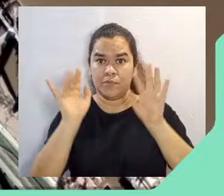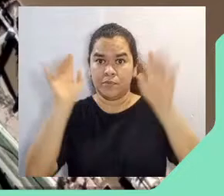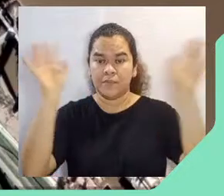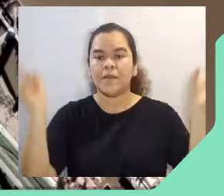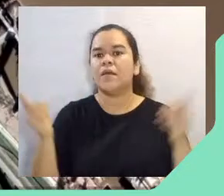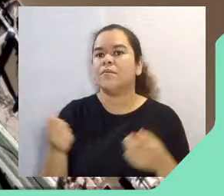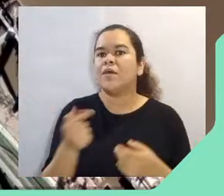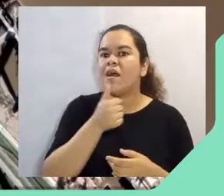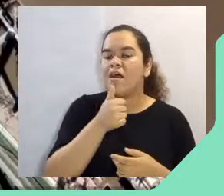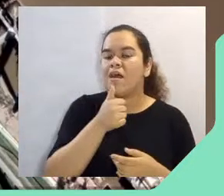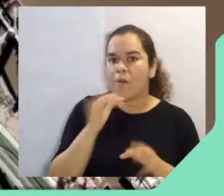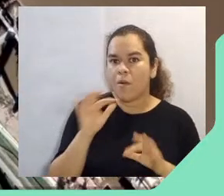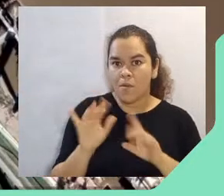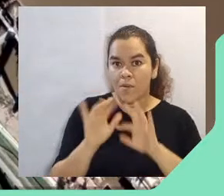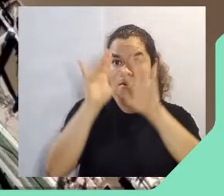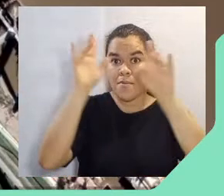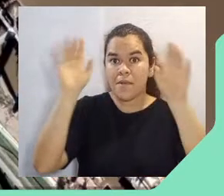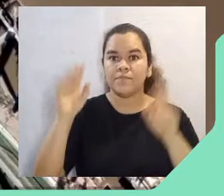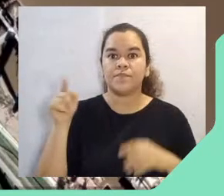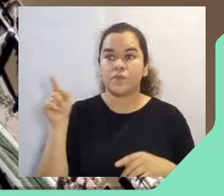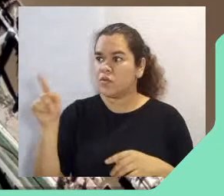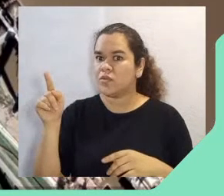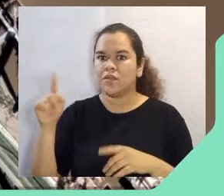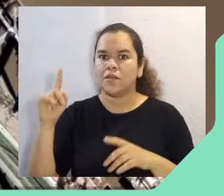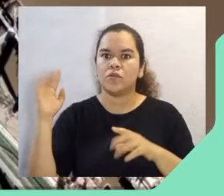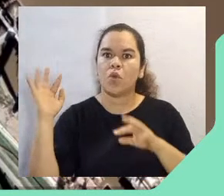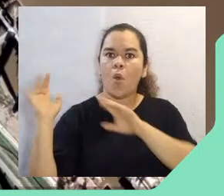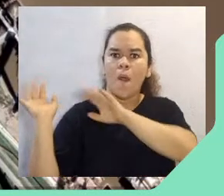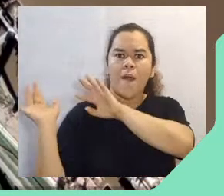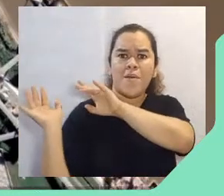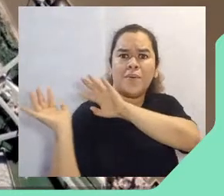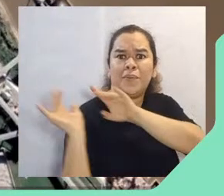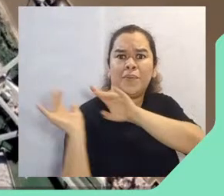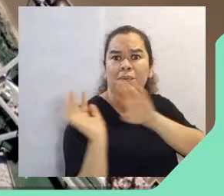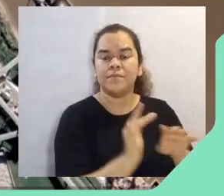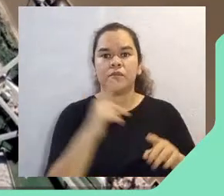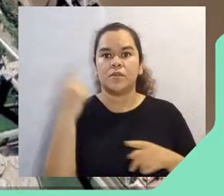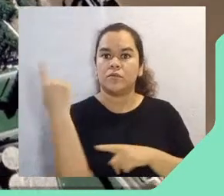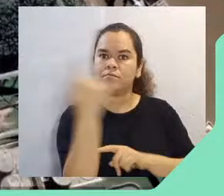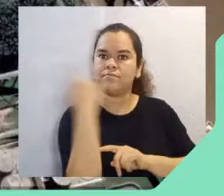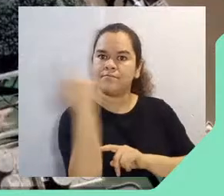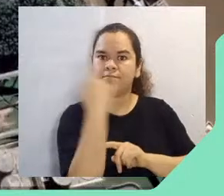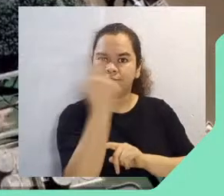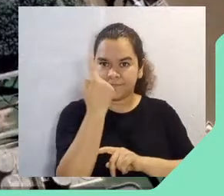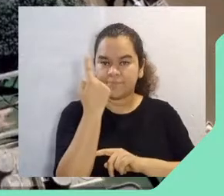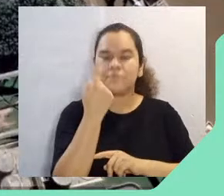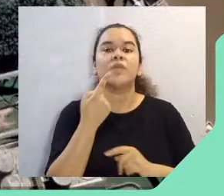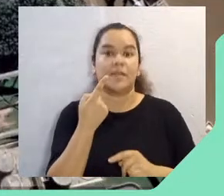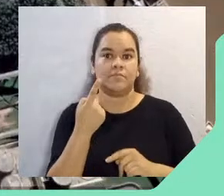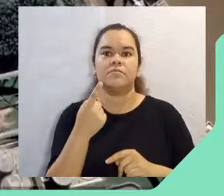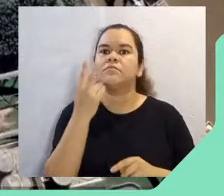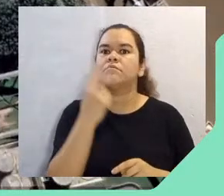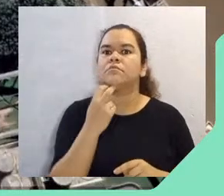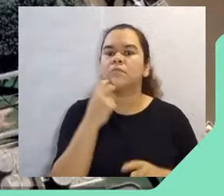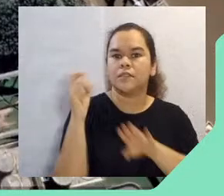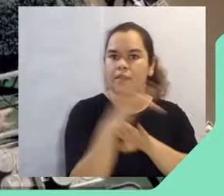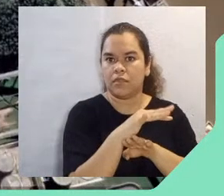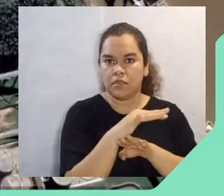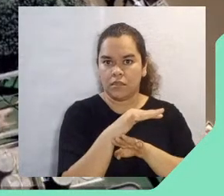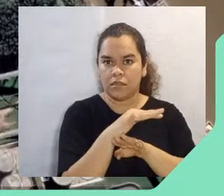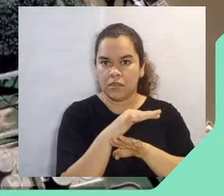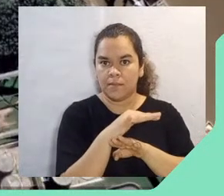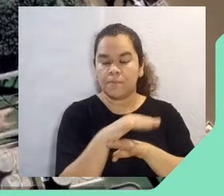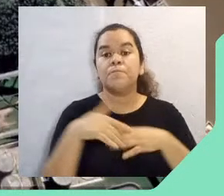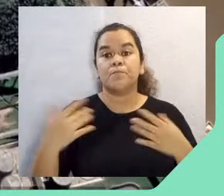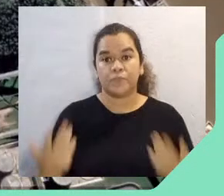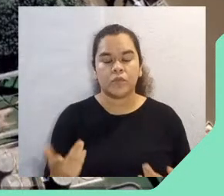el vapor de agua, lo hacemos pasar por una turbina y la turbina nos va a hacer girar el generador. Asociado a la central eléctrica siempre tenemos una